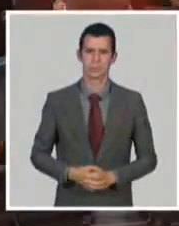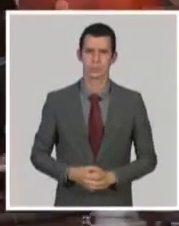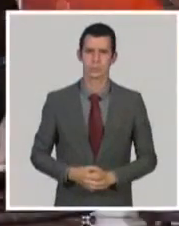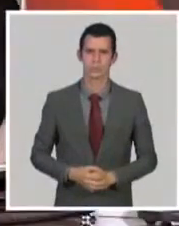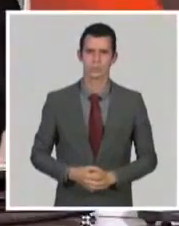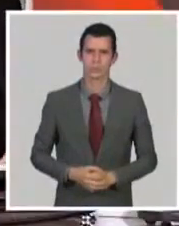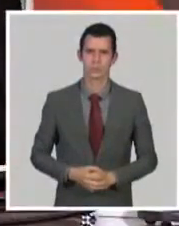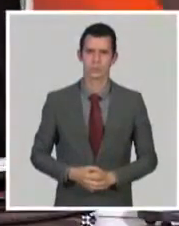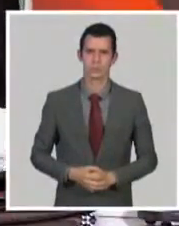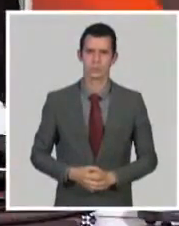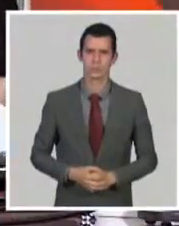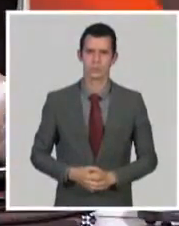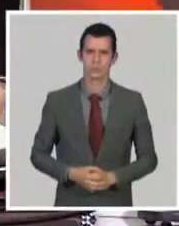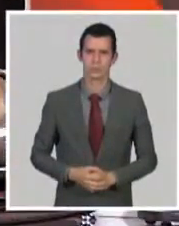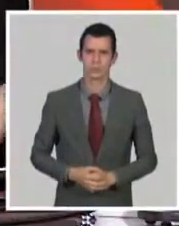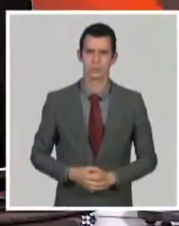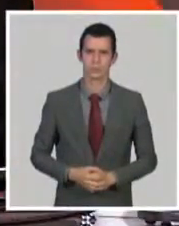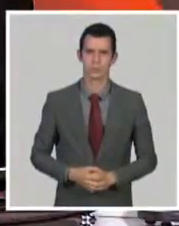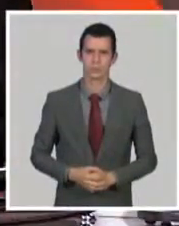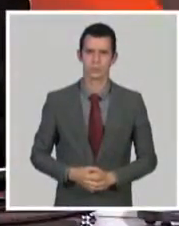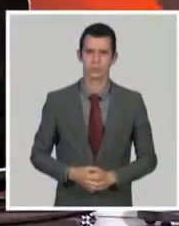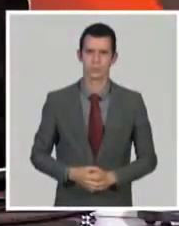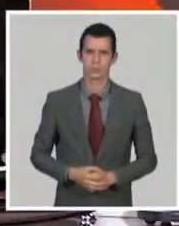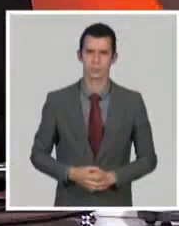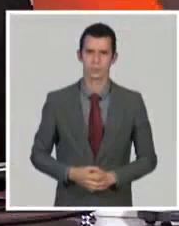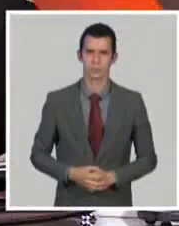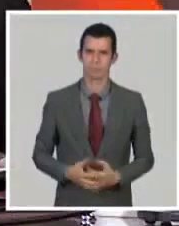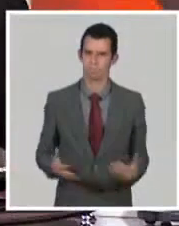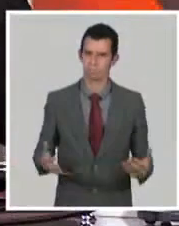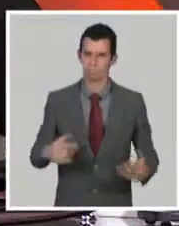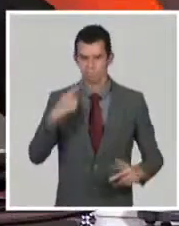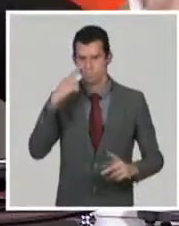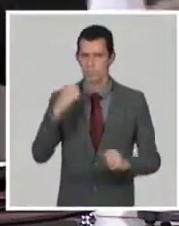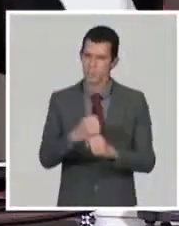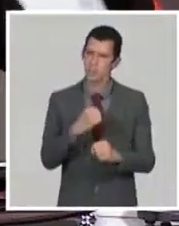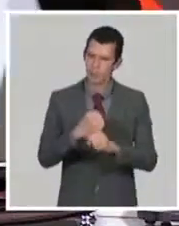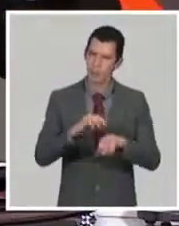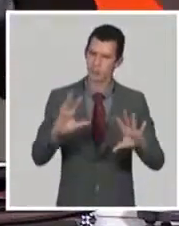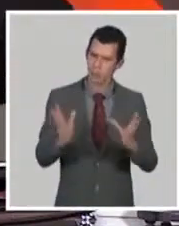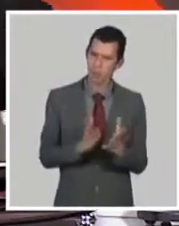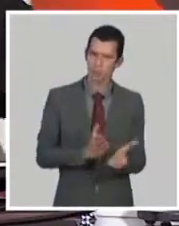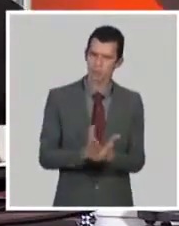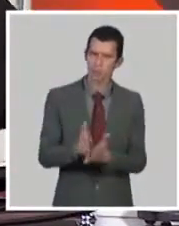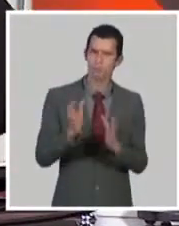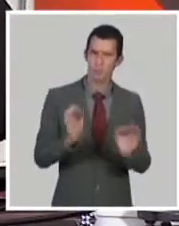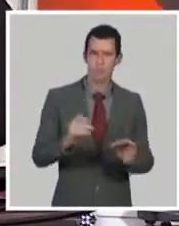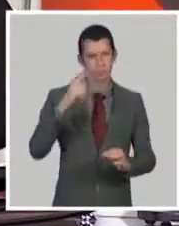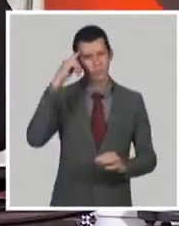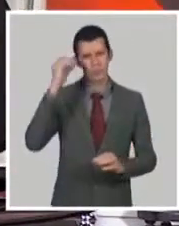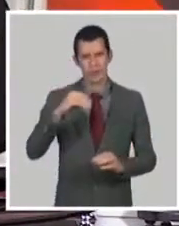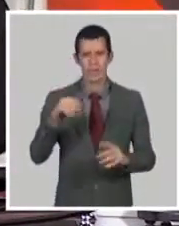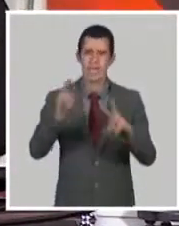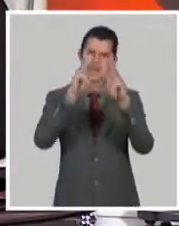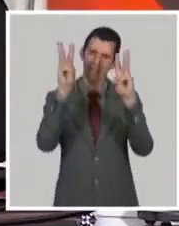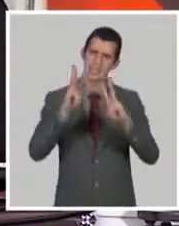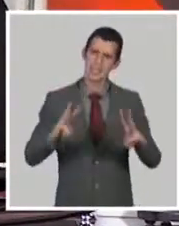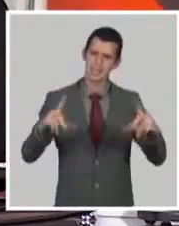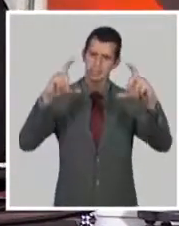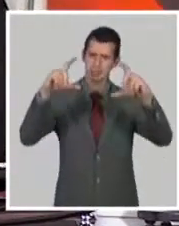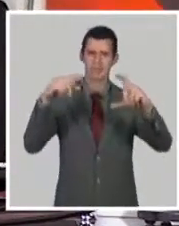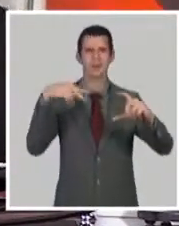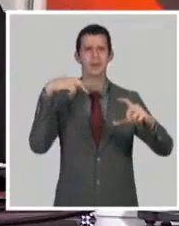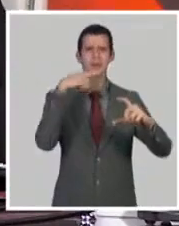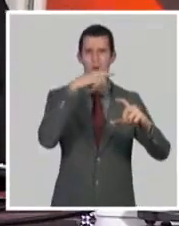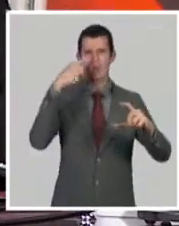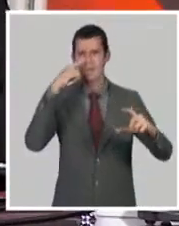Cubana. Pero aparte del trabajo que se sigue haciendo, también hoy publicamos en Cuba Debate sobre las exitosas pruebas con